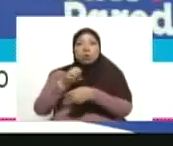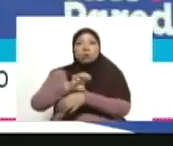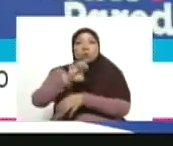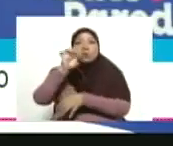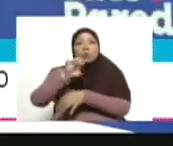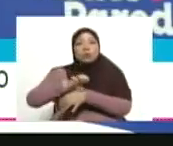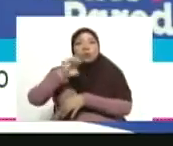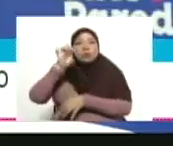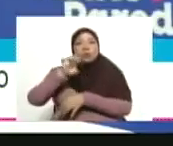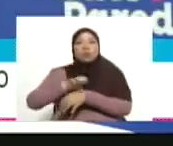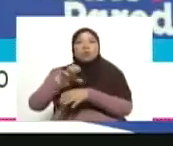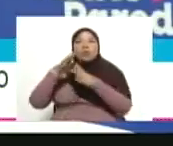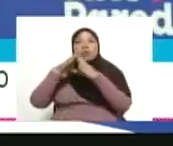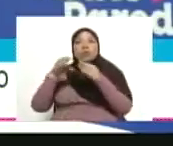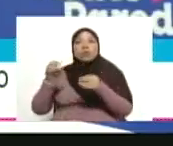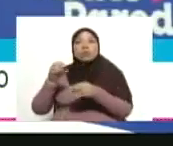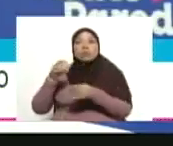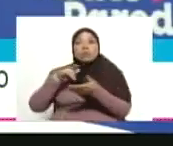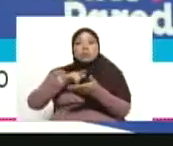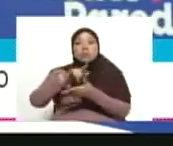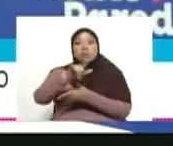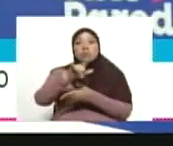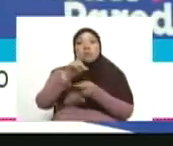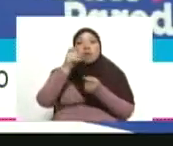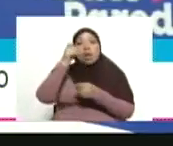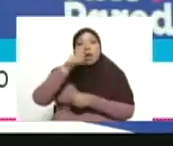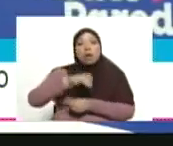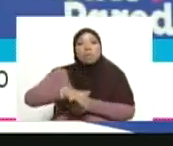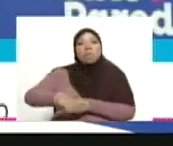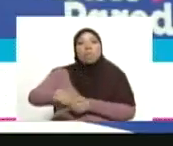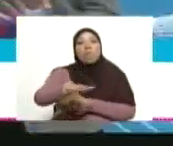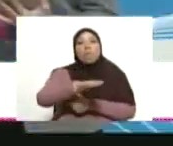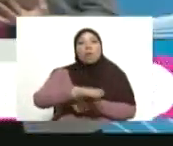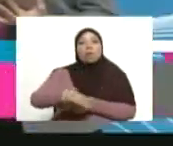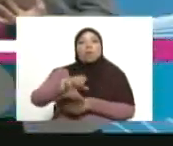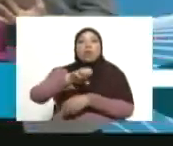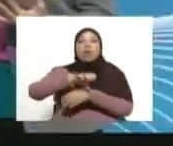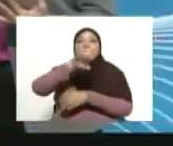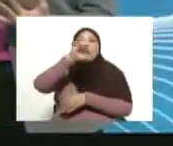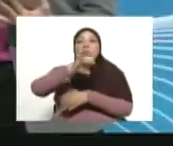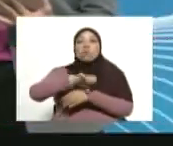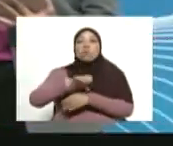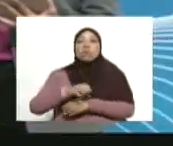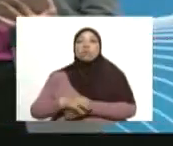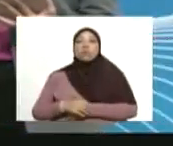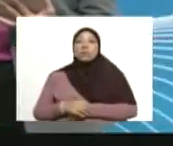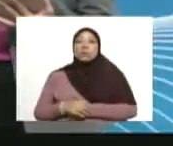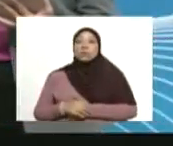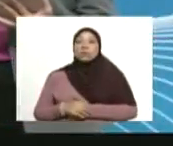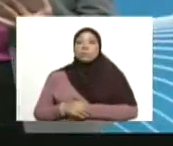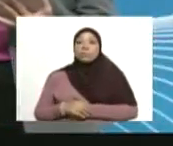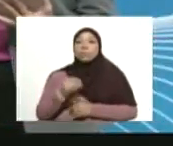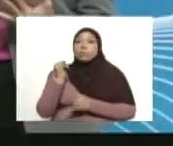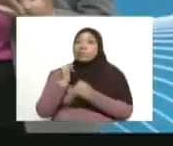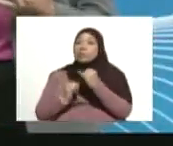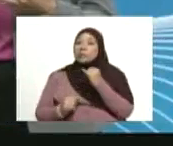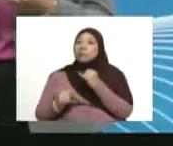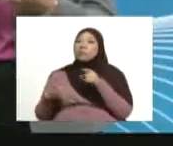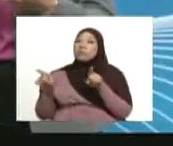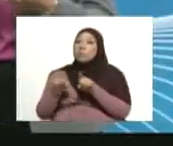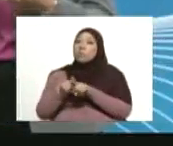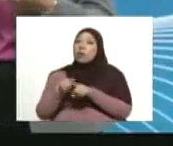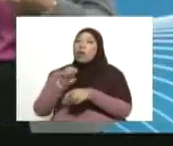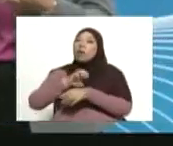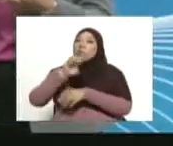paz. Toda nuestra buena voluntad para el pueblo del Ecuador. Sumamos una noticia en las últimas horas también respecto a este escenario en Ecuador,